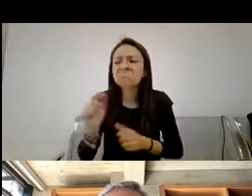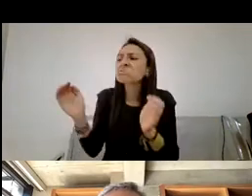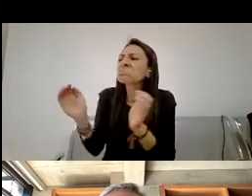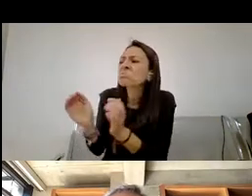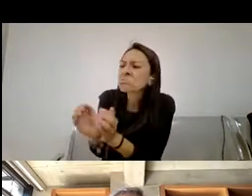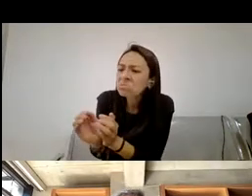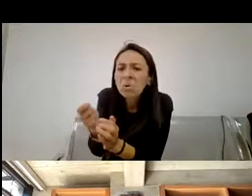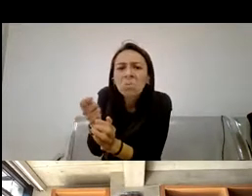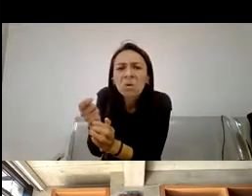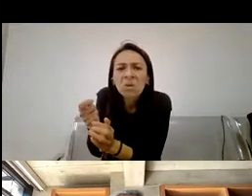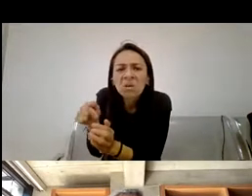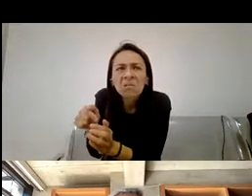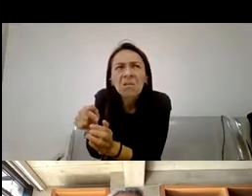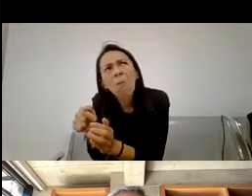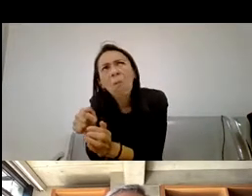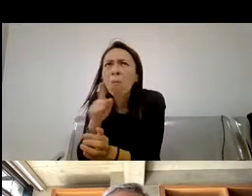por favor.